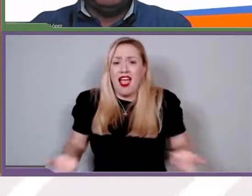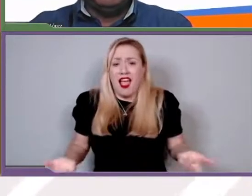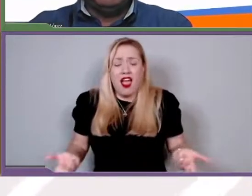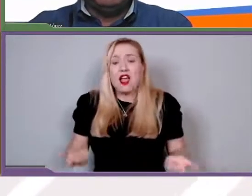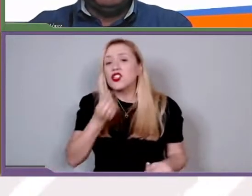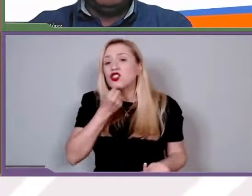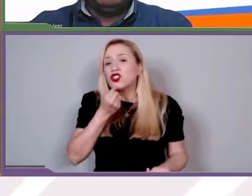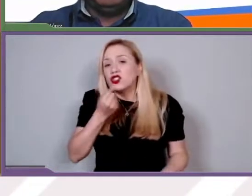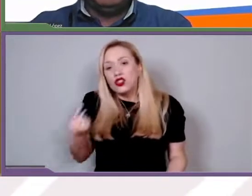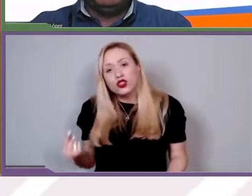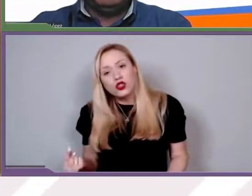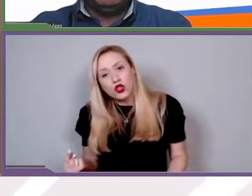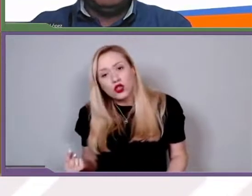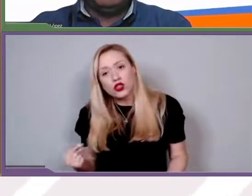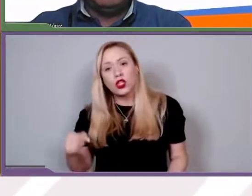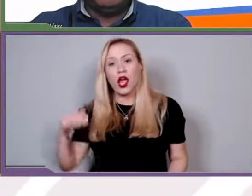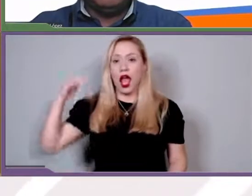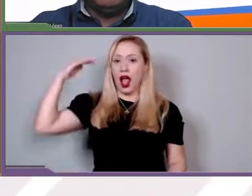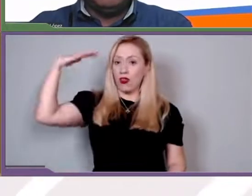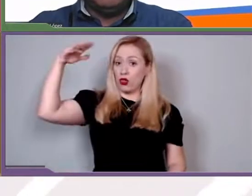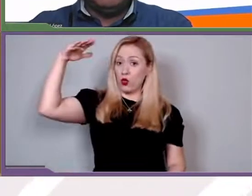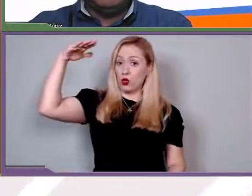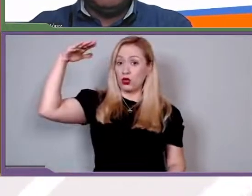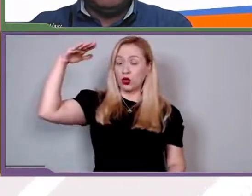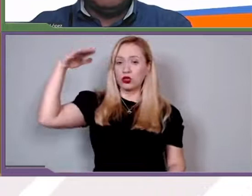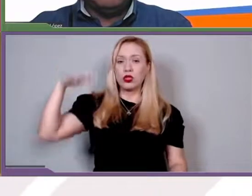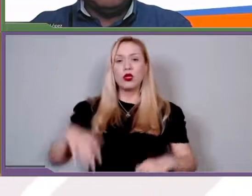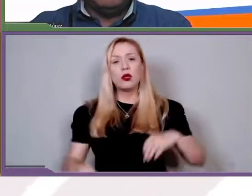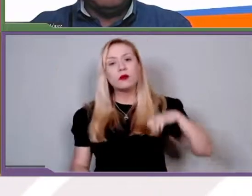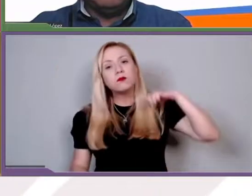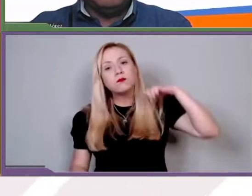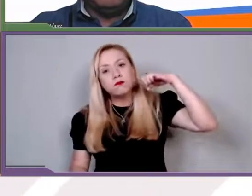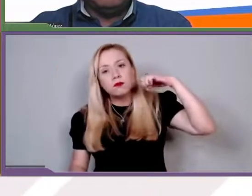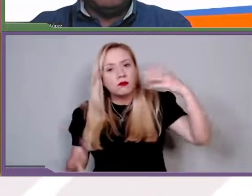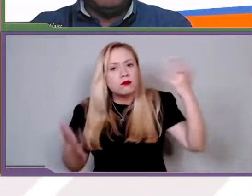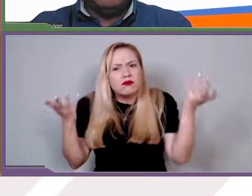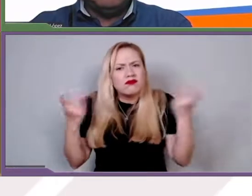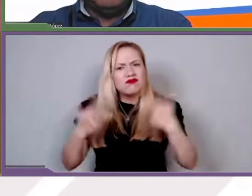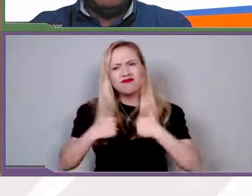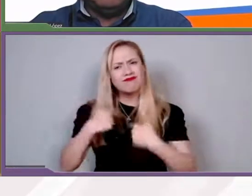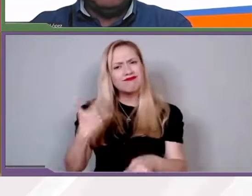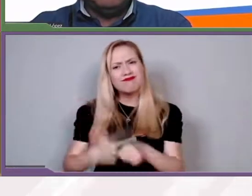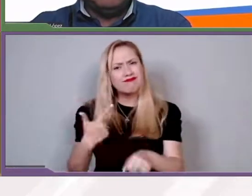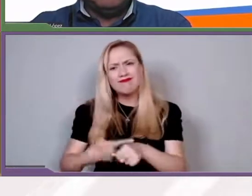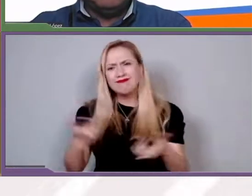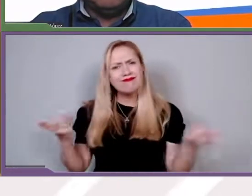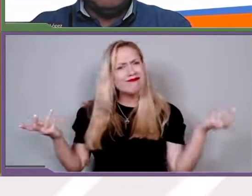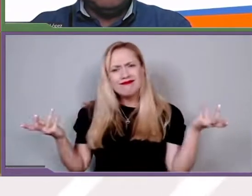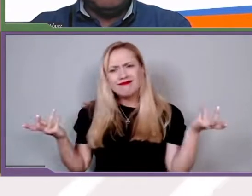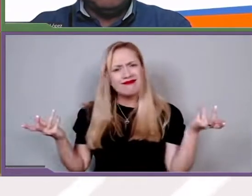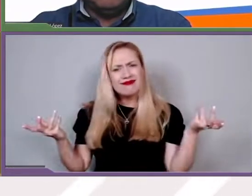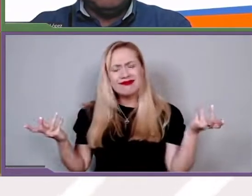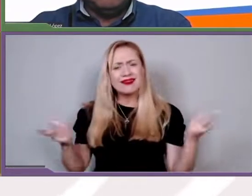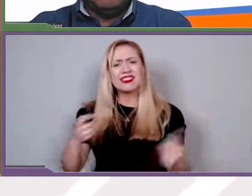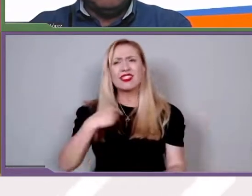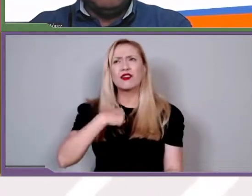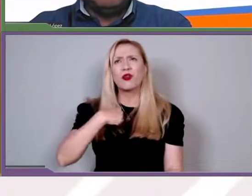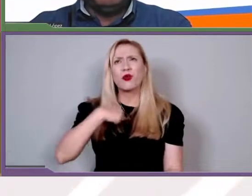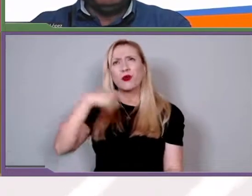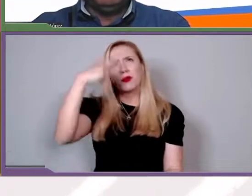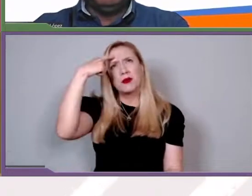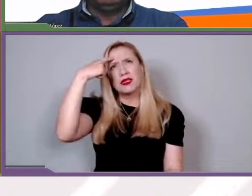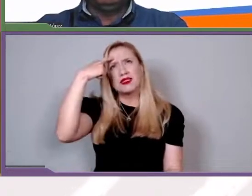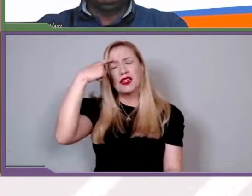como es la adultez, y obviamente no es una enfermedad. Yo definitivamente creo que por ahí, y no sé si sea lo